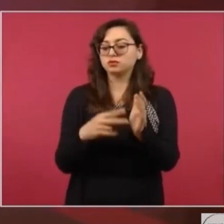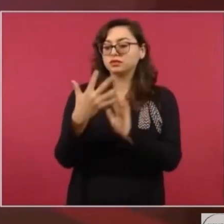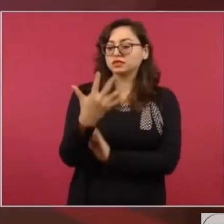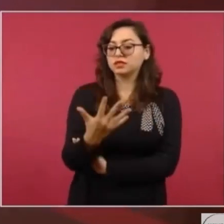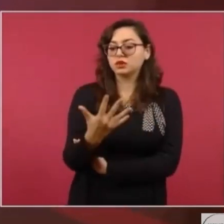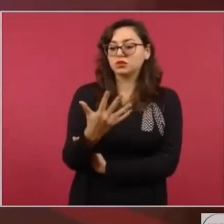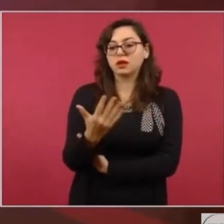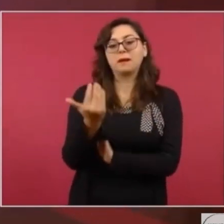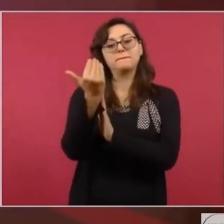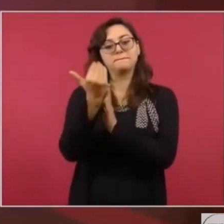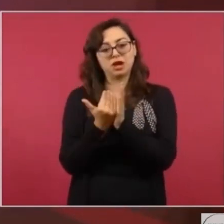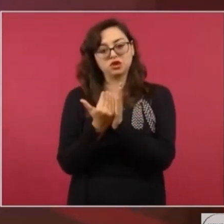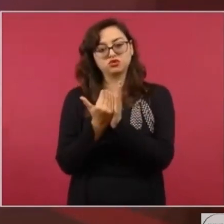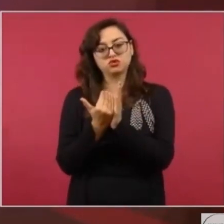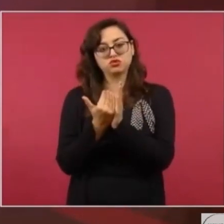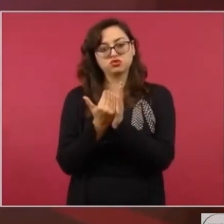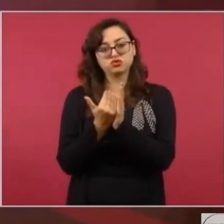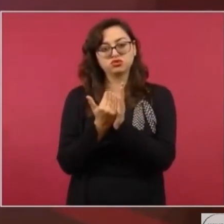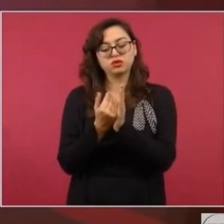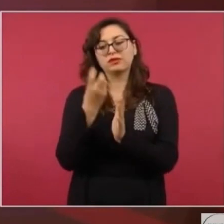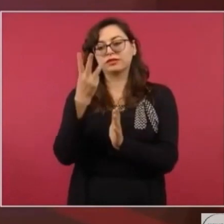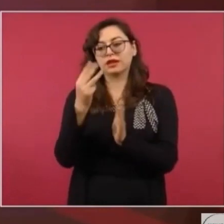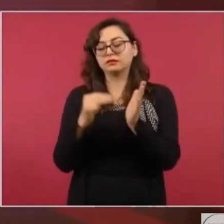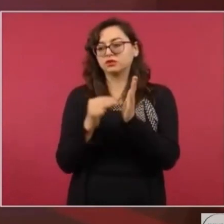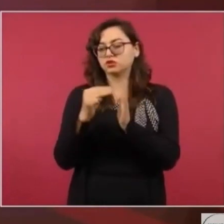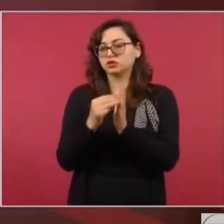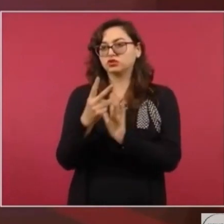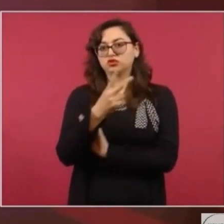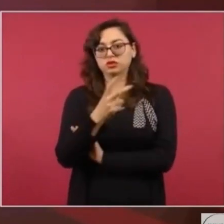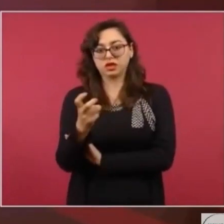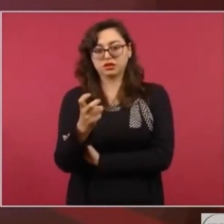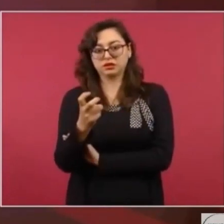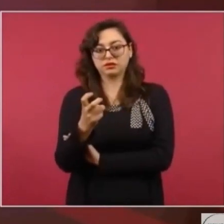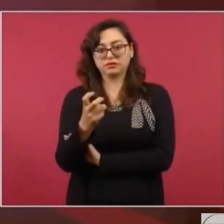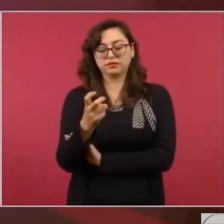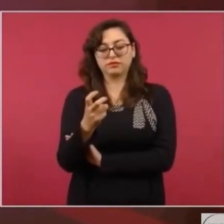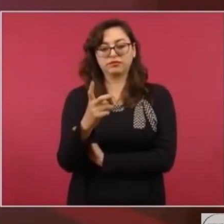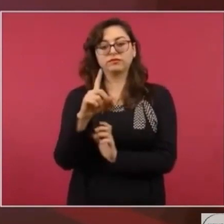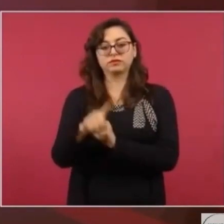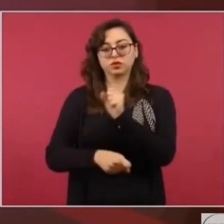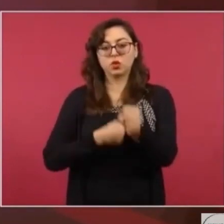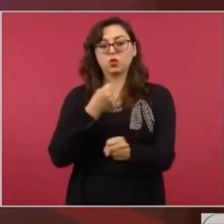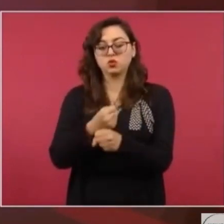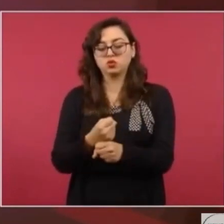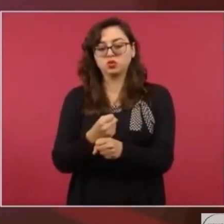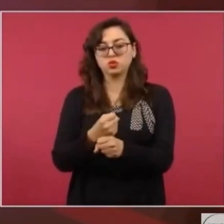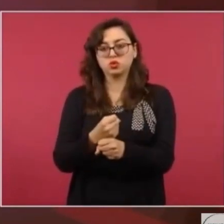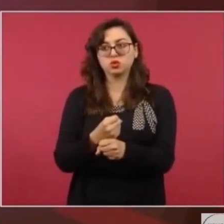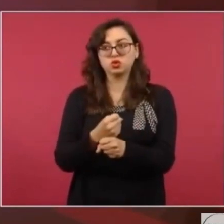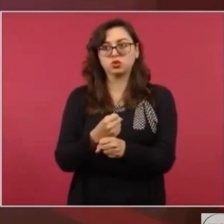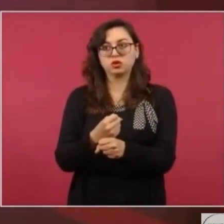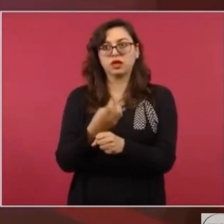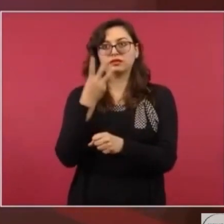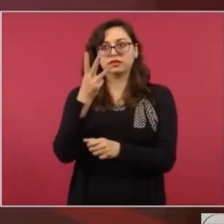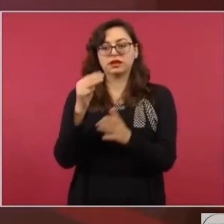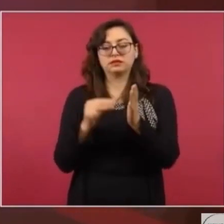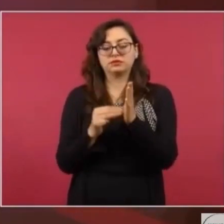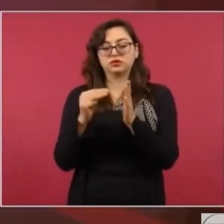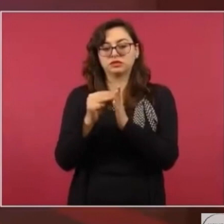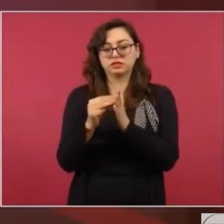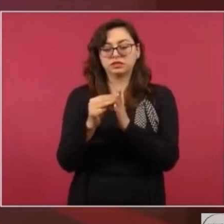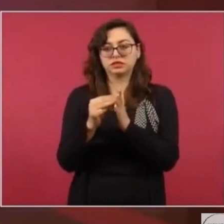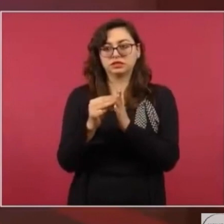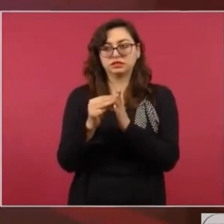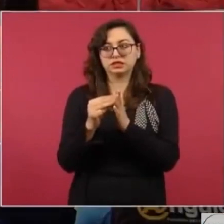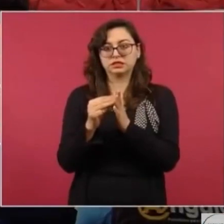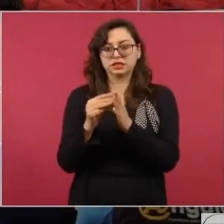sino son 2.200.000, digo 3.200.000. Y en el 2006, 3